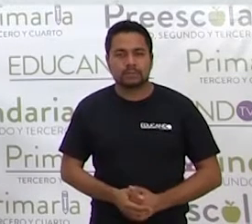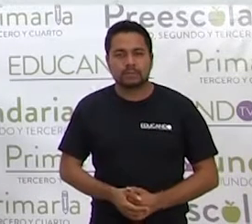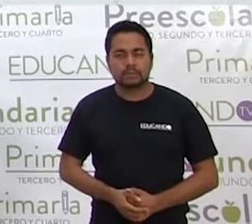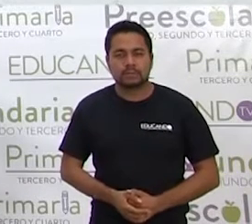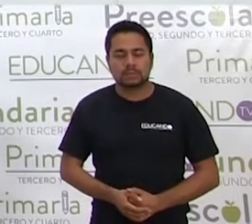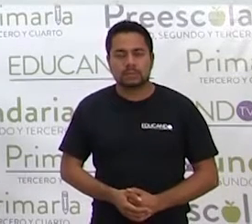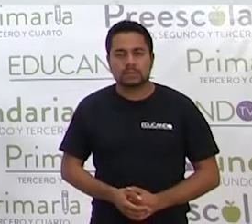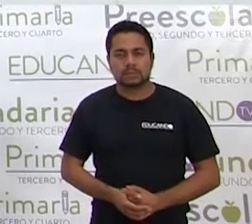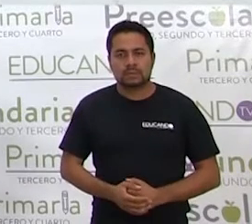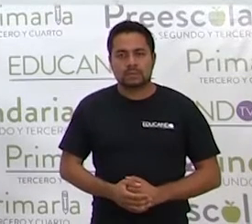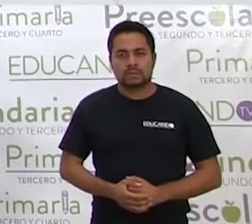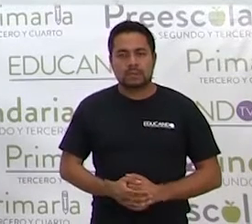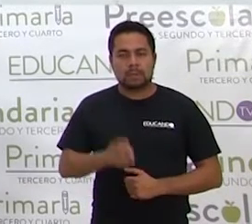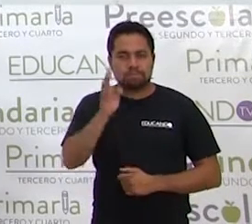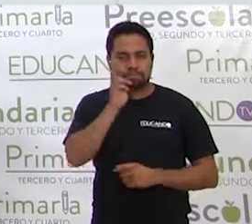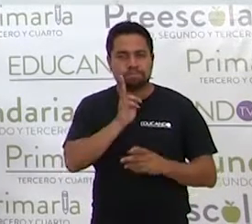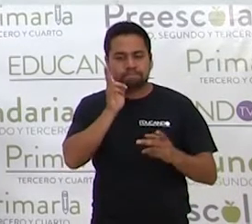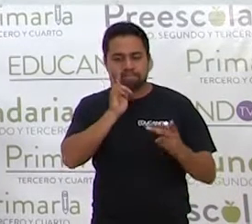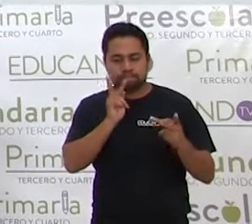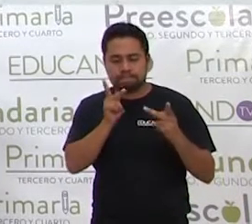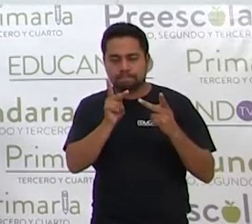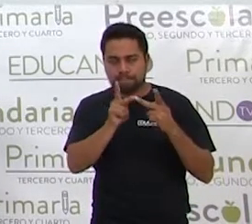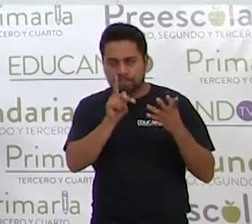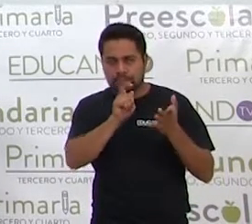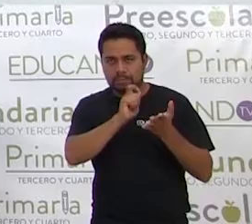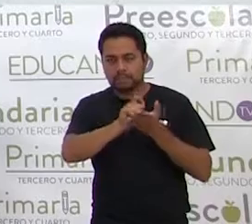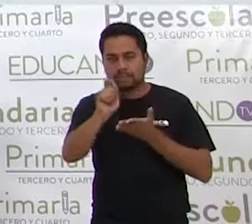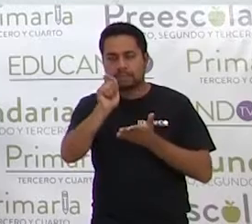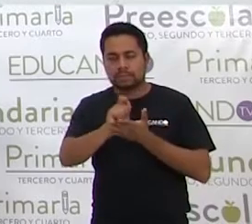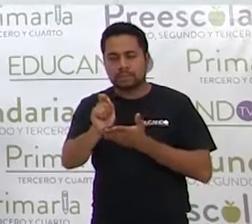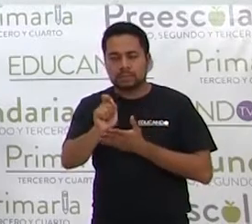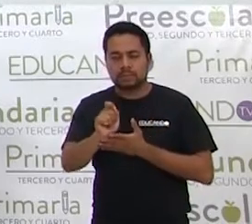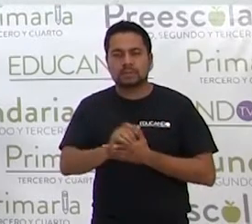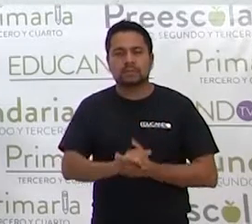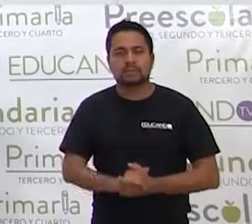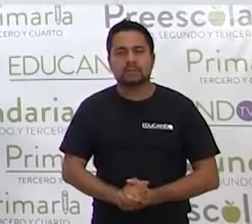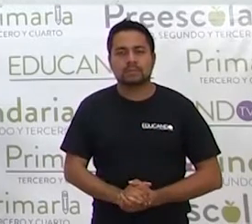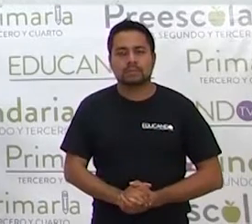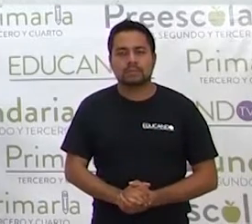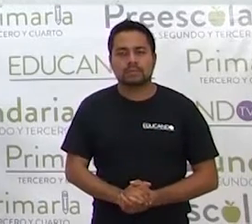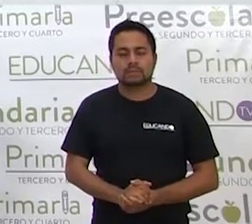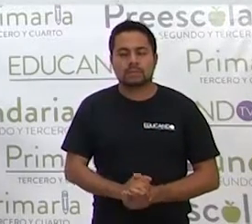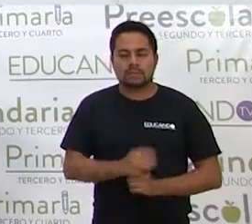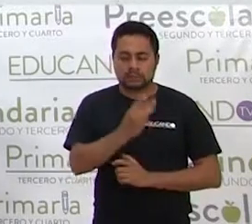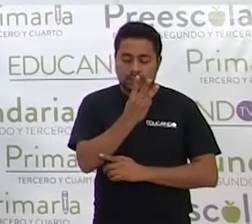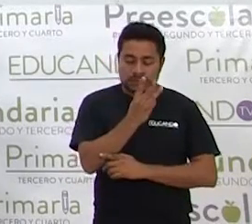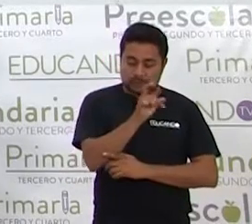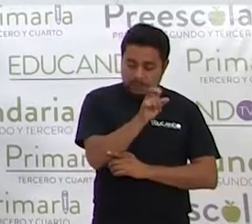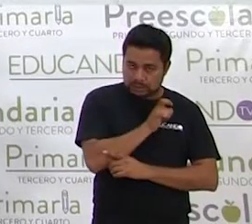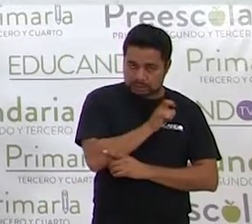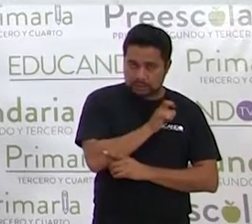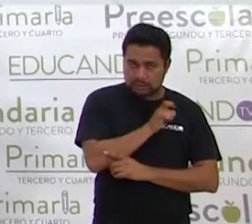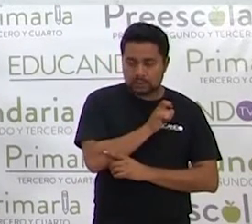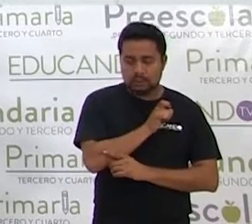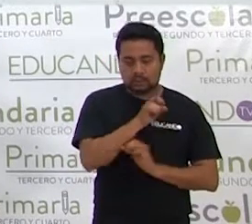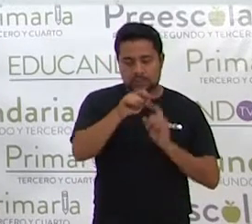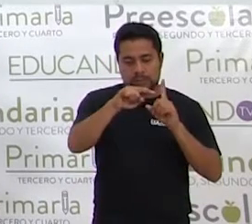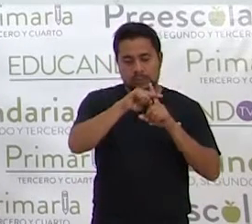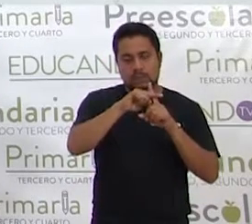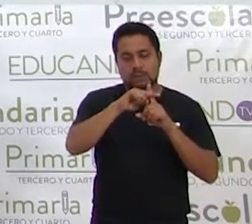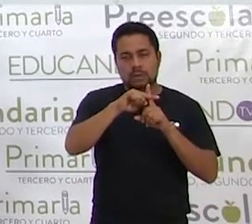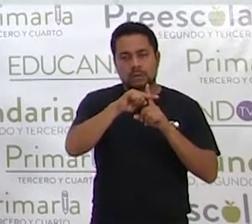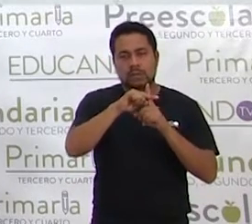compro pasión vamos a comprobarlo 3 x +